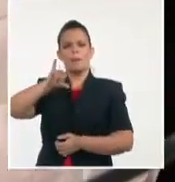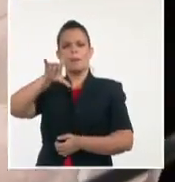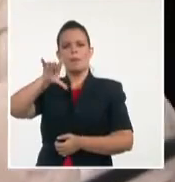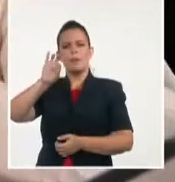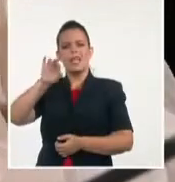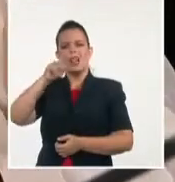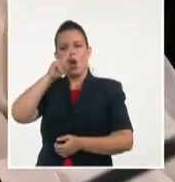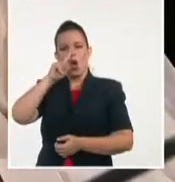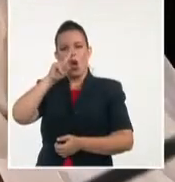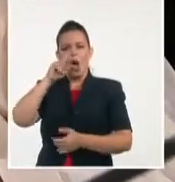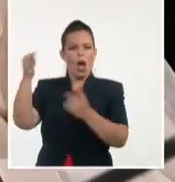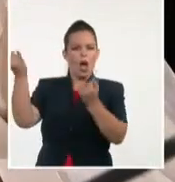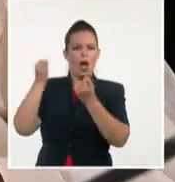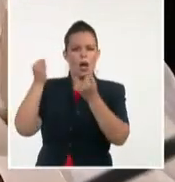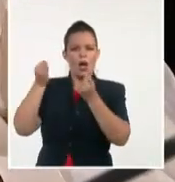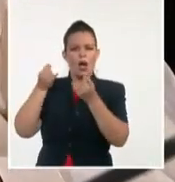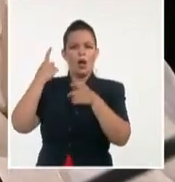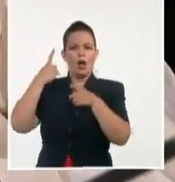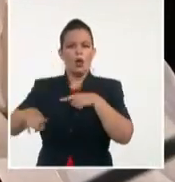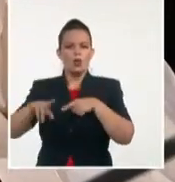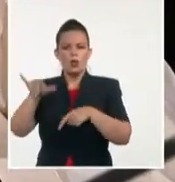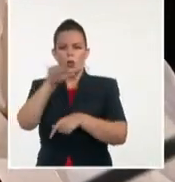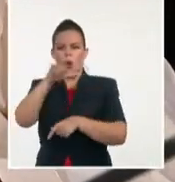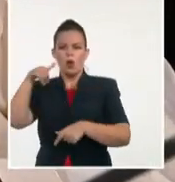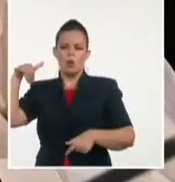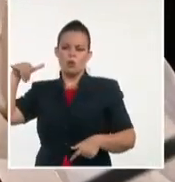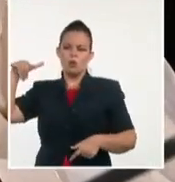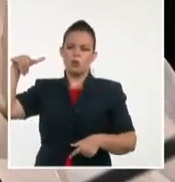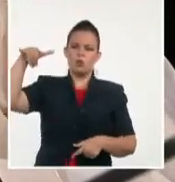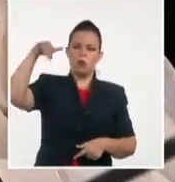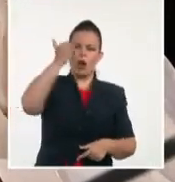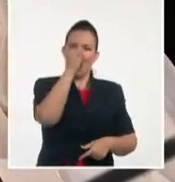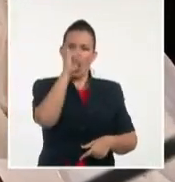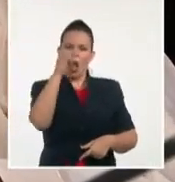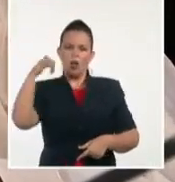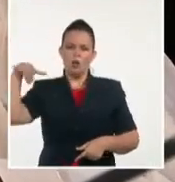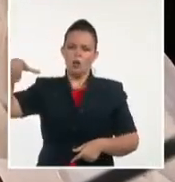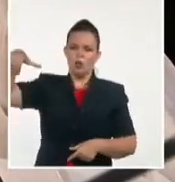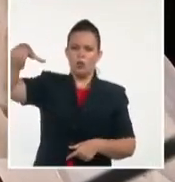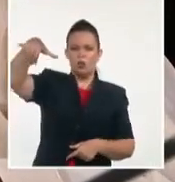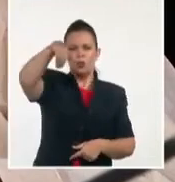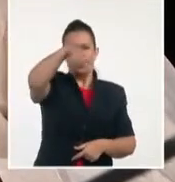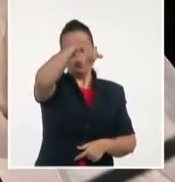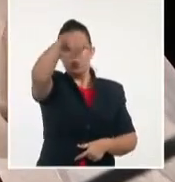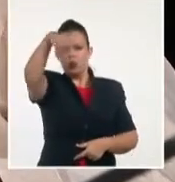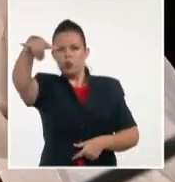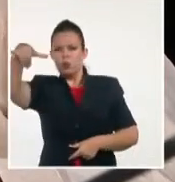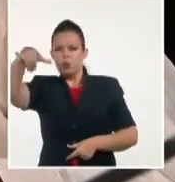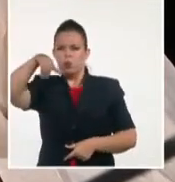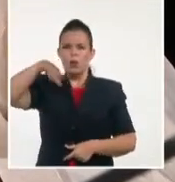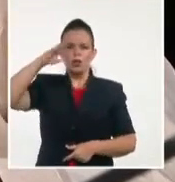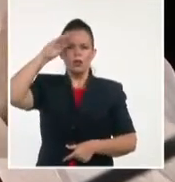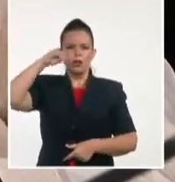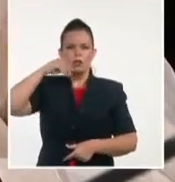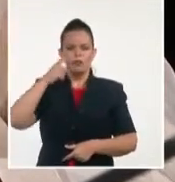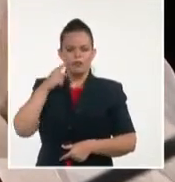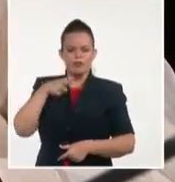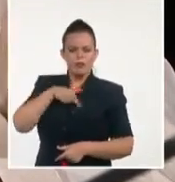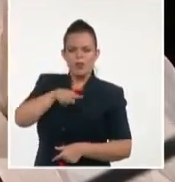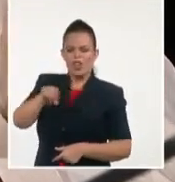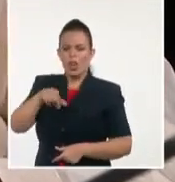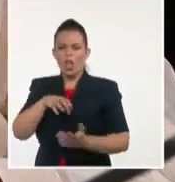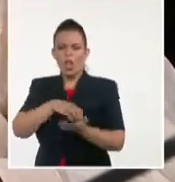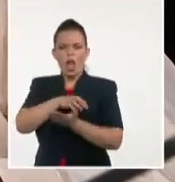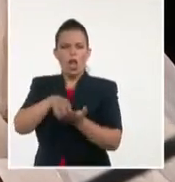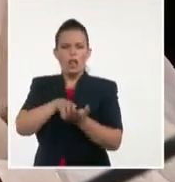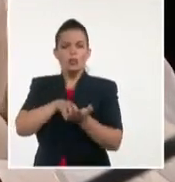se confirmó con un avión de reconocimiento que precisamente el centro se había relocalizado y estaba mucho más al este,